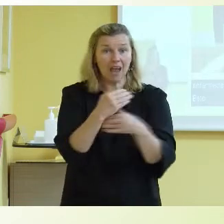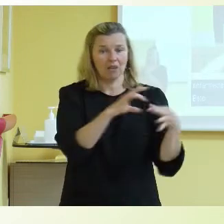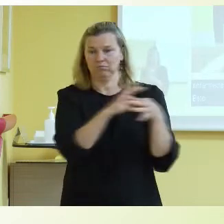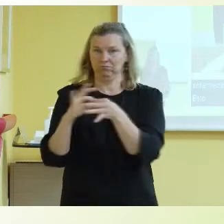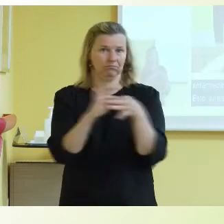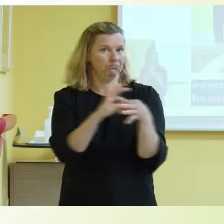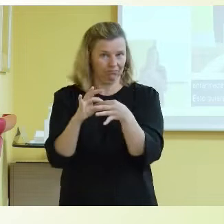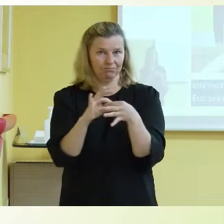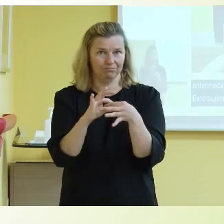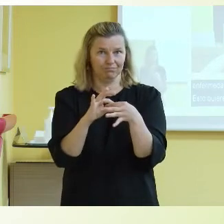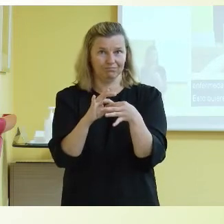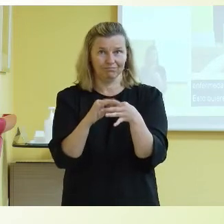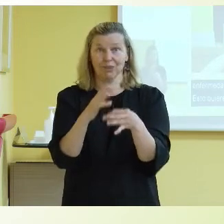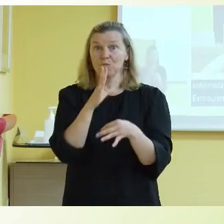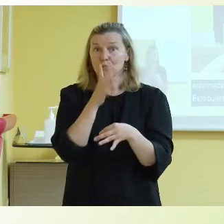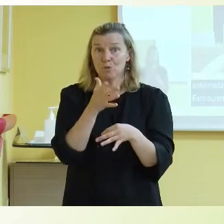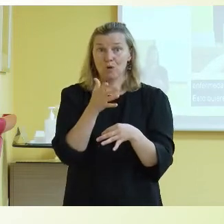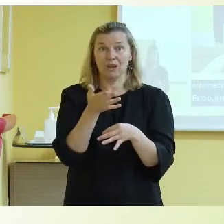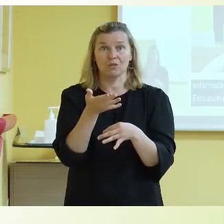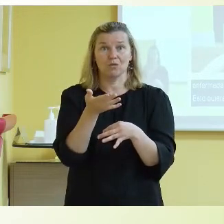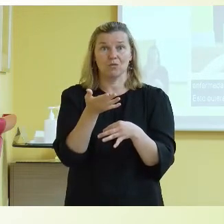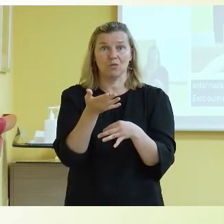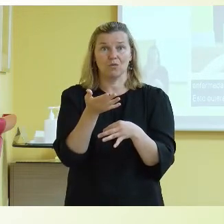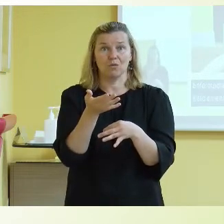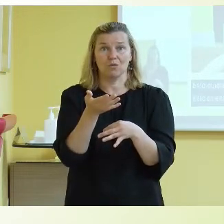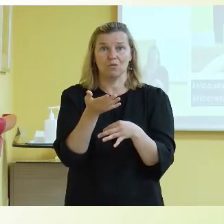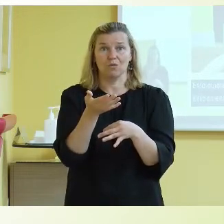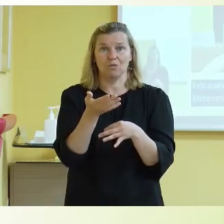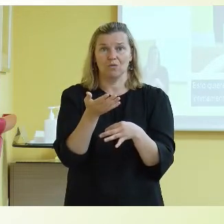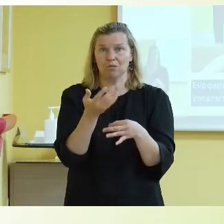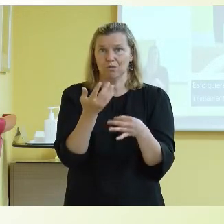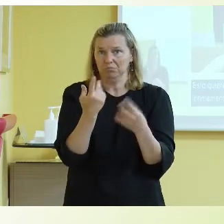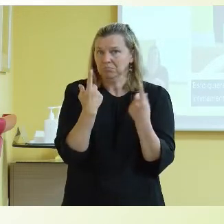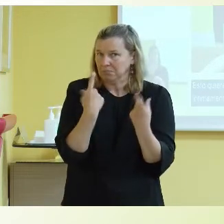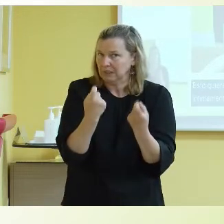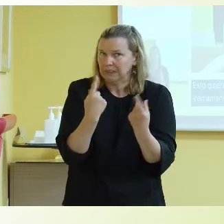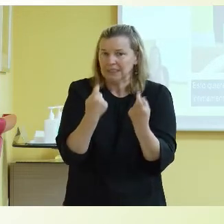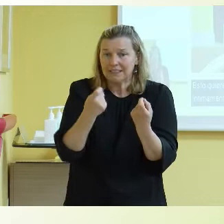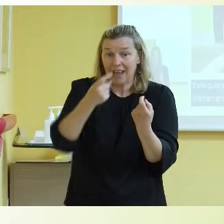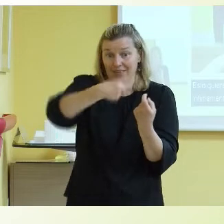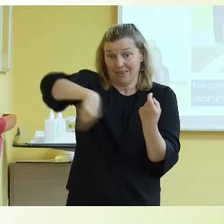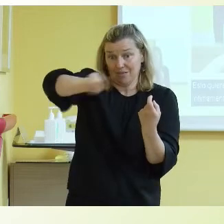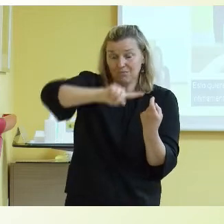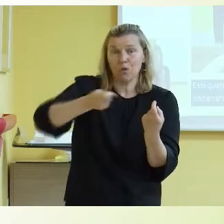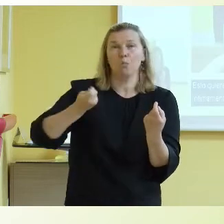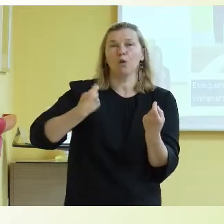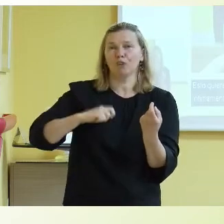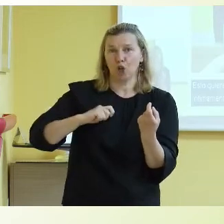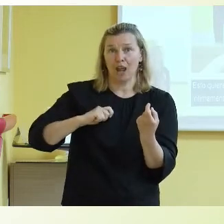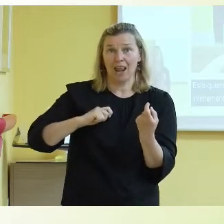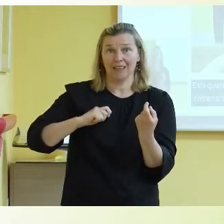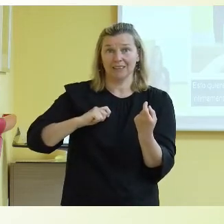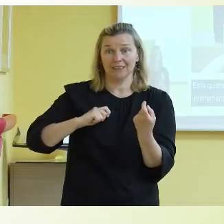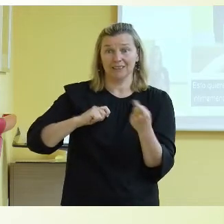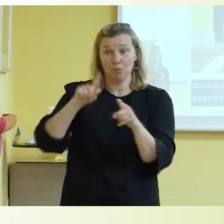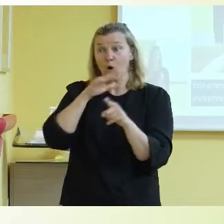también, por tanto, es un objeto necesario para que los profesionales, también otra demanda de los